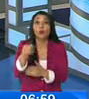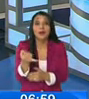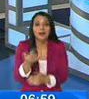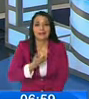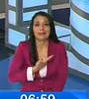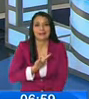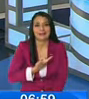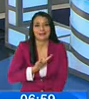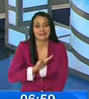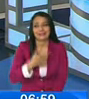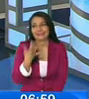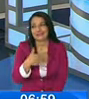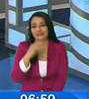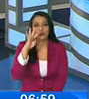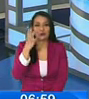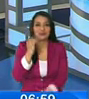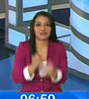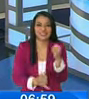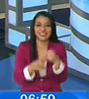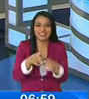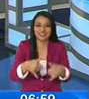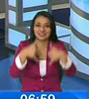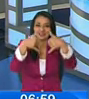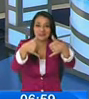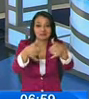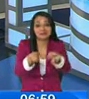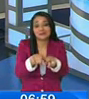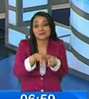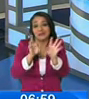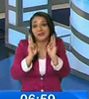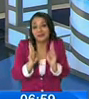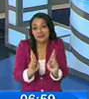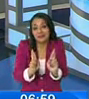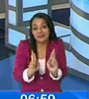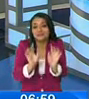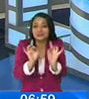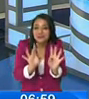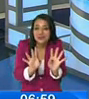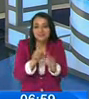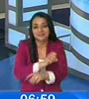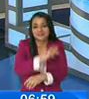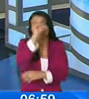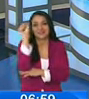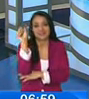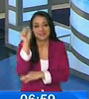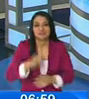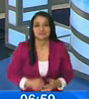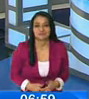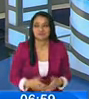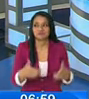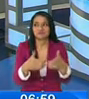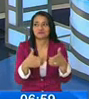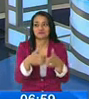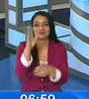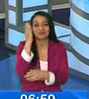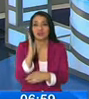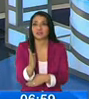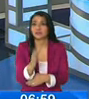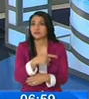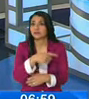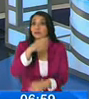por cuartos de final de la otra copa y esperamos lo mismo, ¿no? Claro que sí, esperamos también un triunfo ante este equipo brasileño. Si es que no me equivoco,